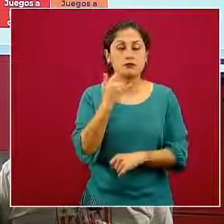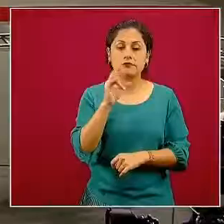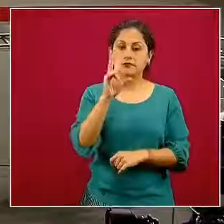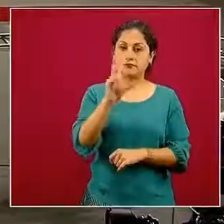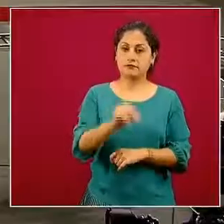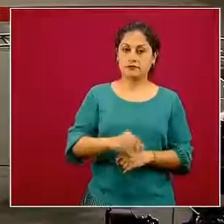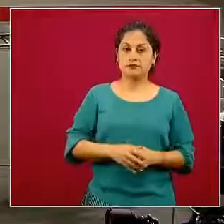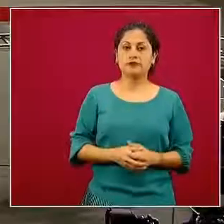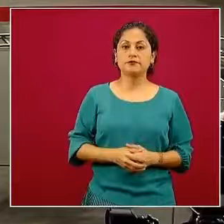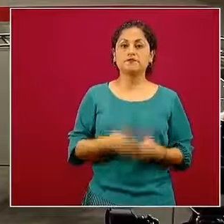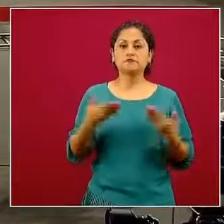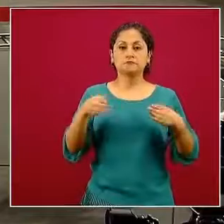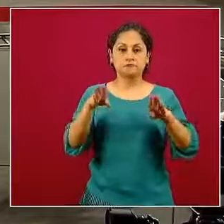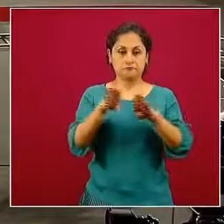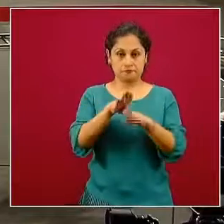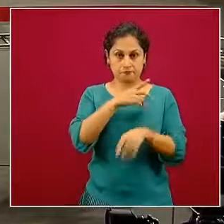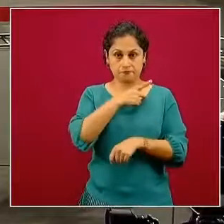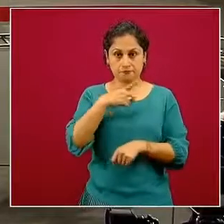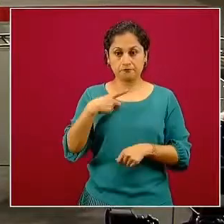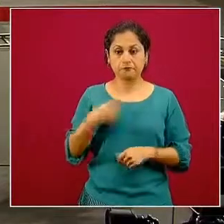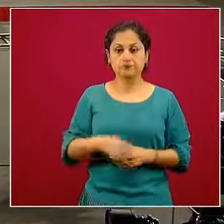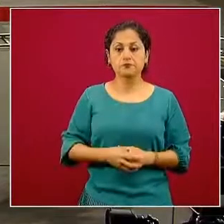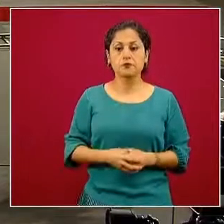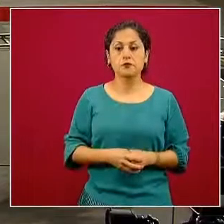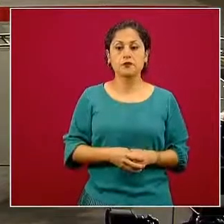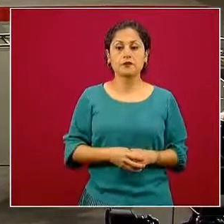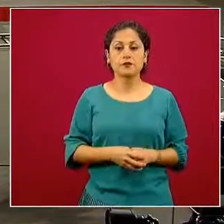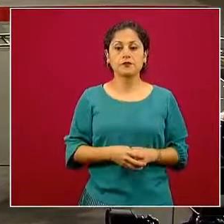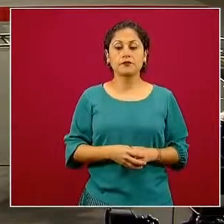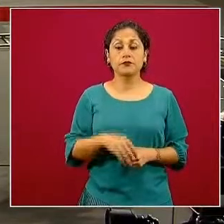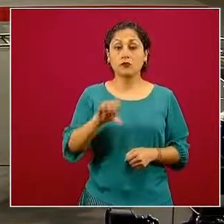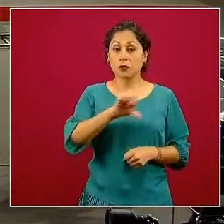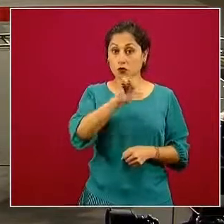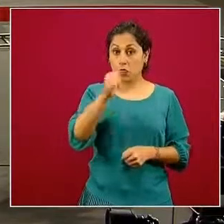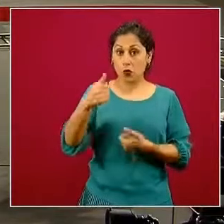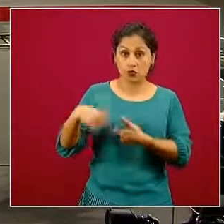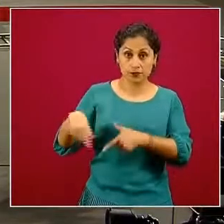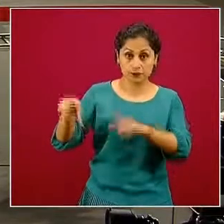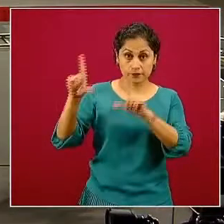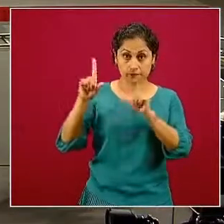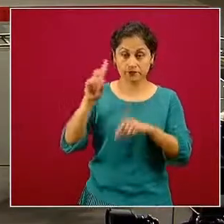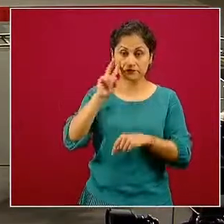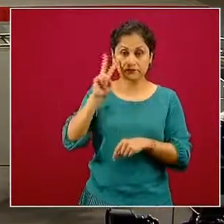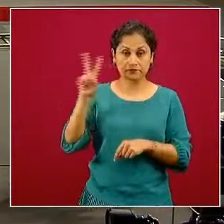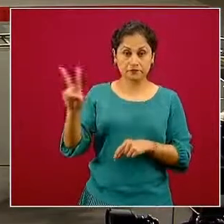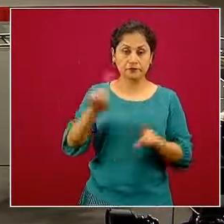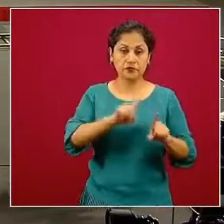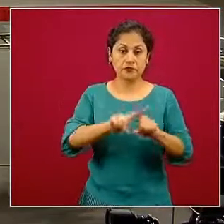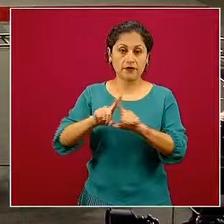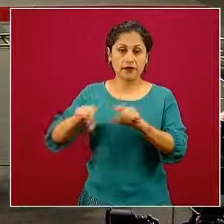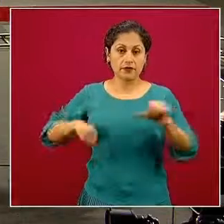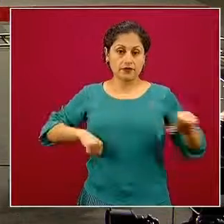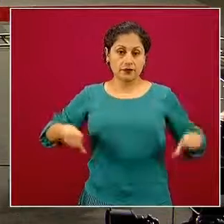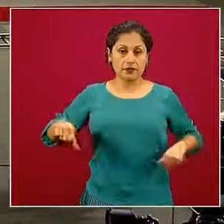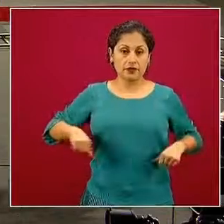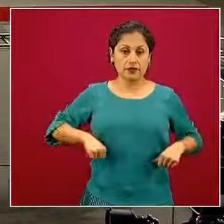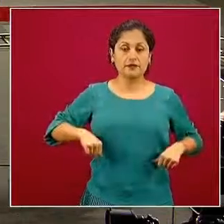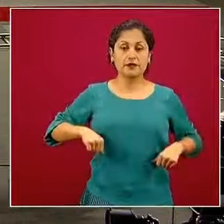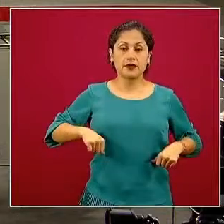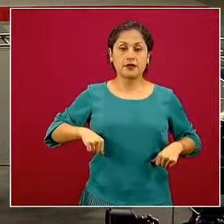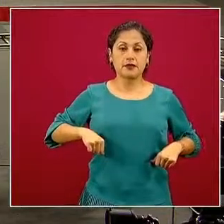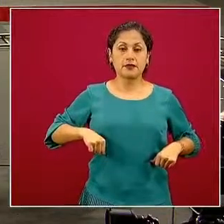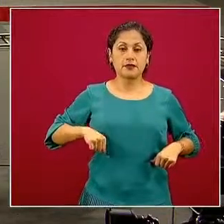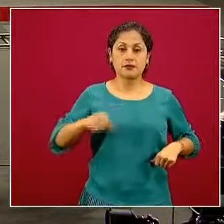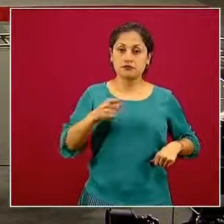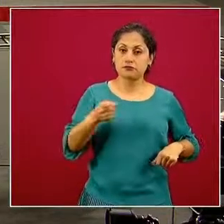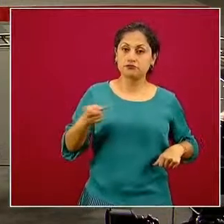Veamos la siguiente diapositiva, cuyas actividades están cerradas todas para un nivel